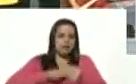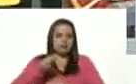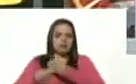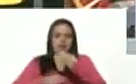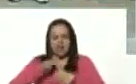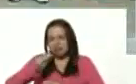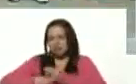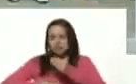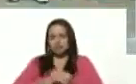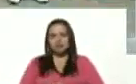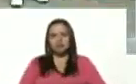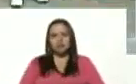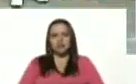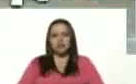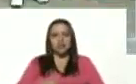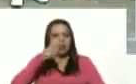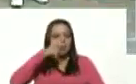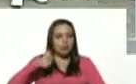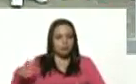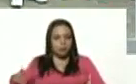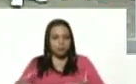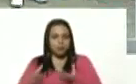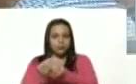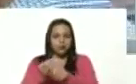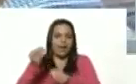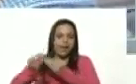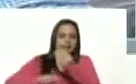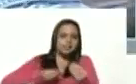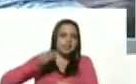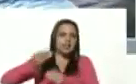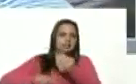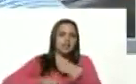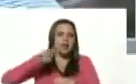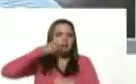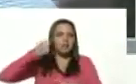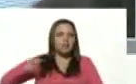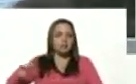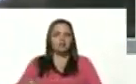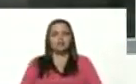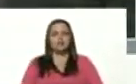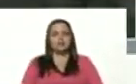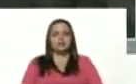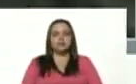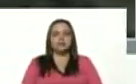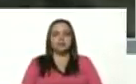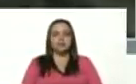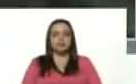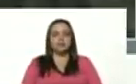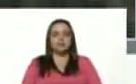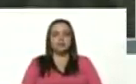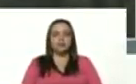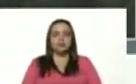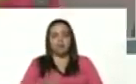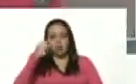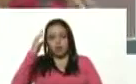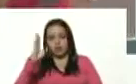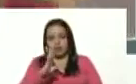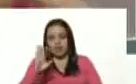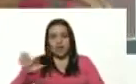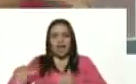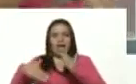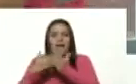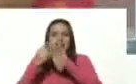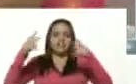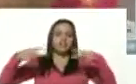crear poder popular. Crear, crear poder popular. Que Dios los bendiga. ¡Hasta la victoria